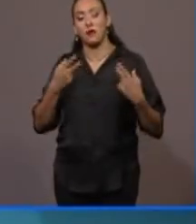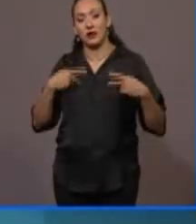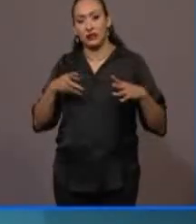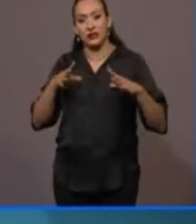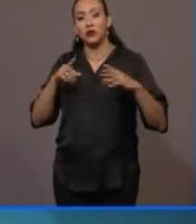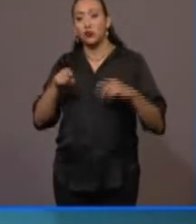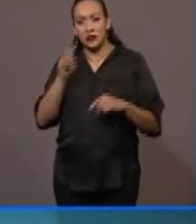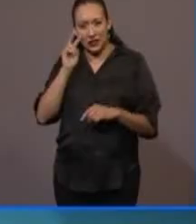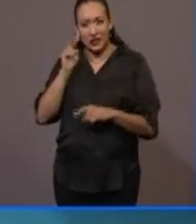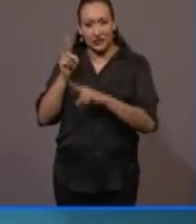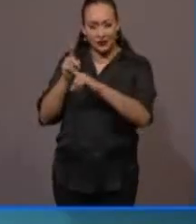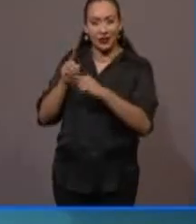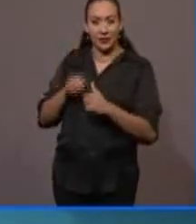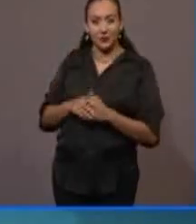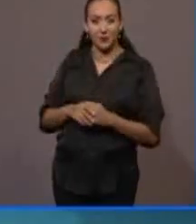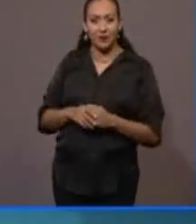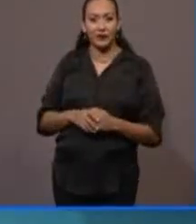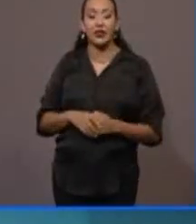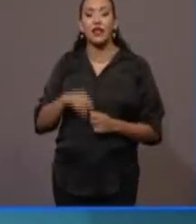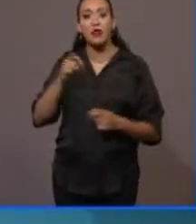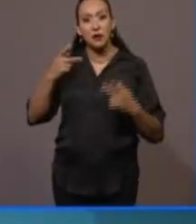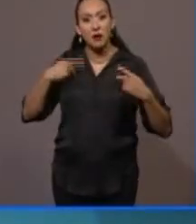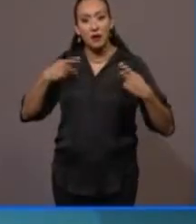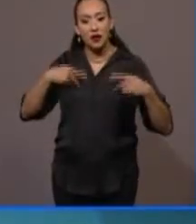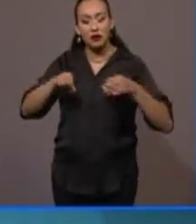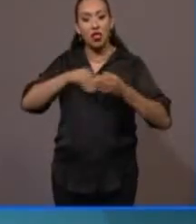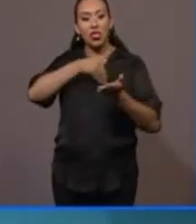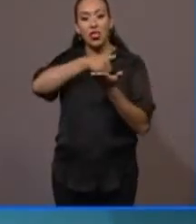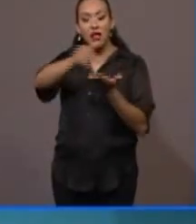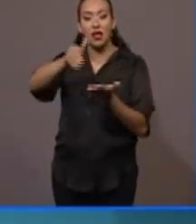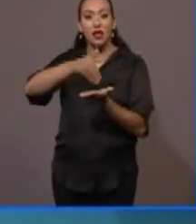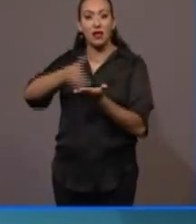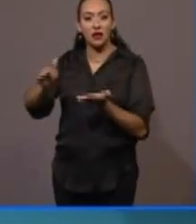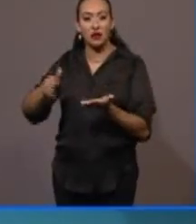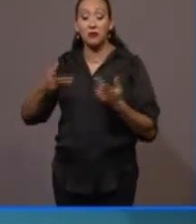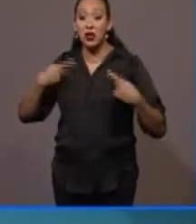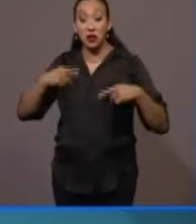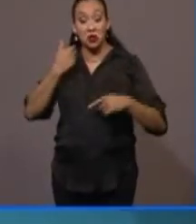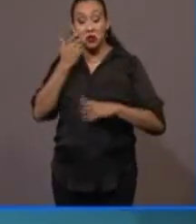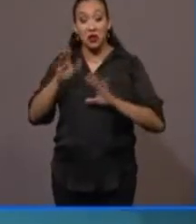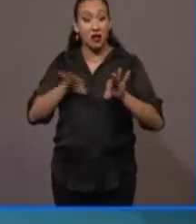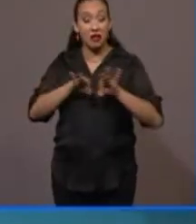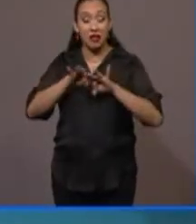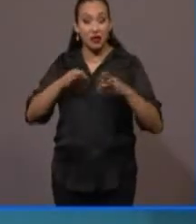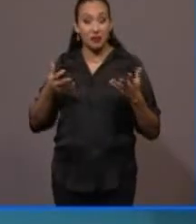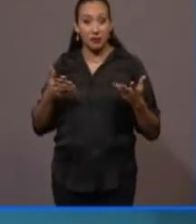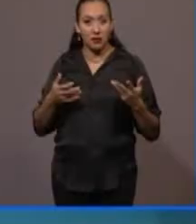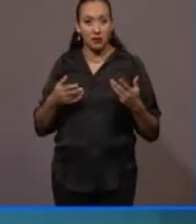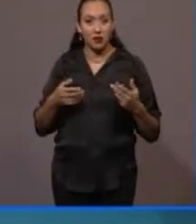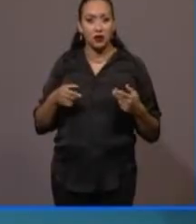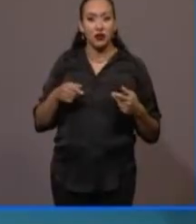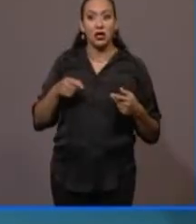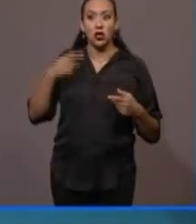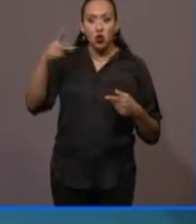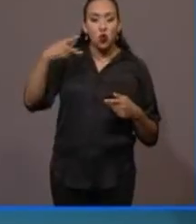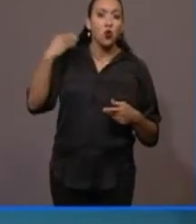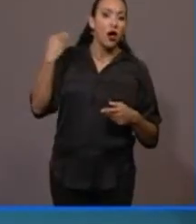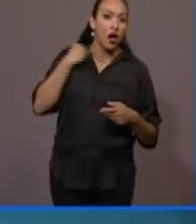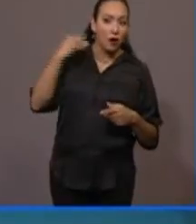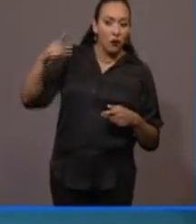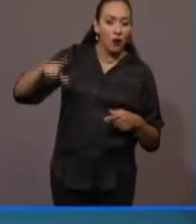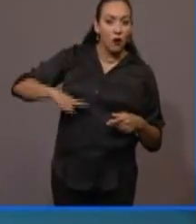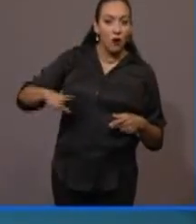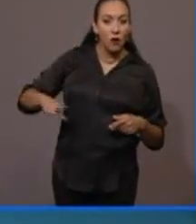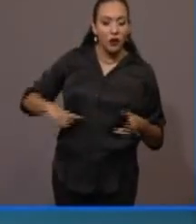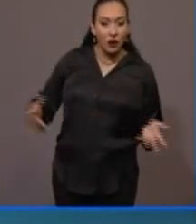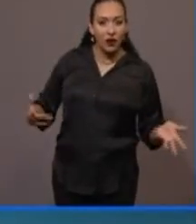espero que vieron que también ha despedido personas que no quieren cooperar, aunque son sus propios abogados del